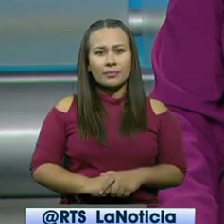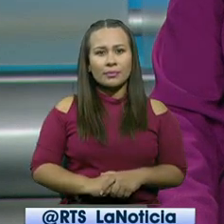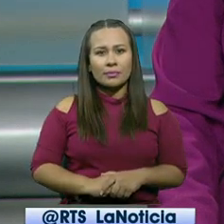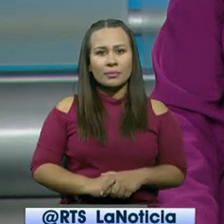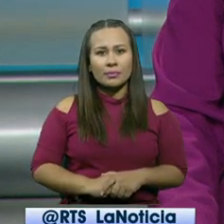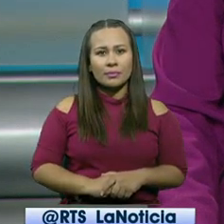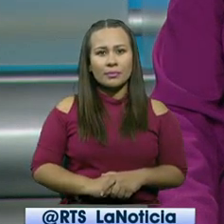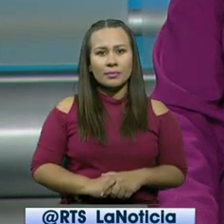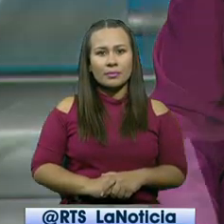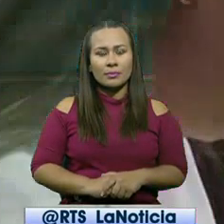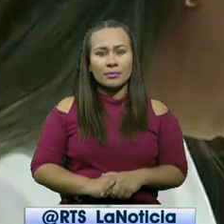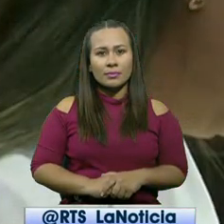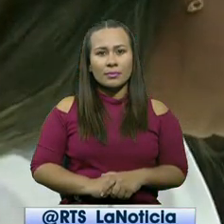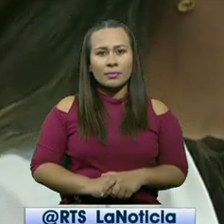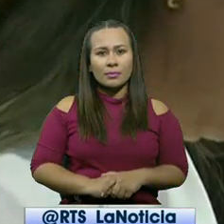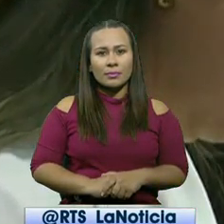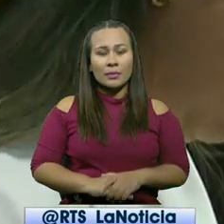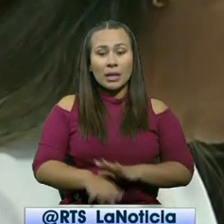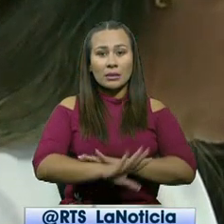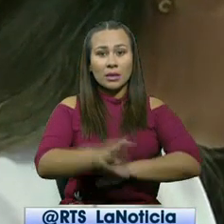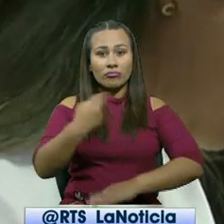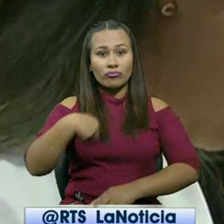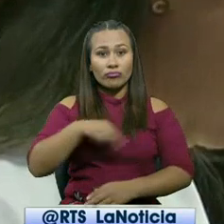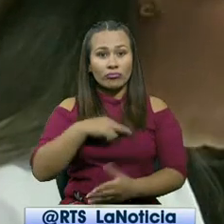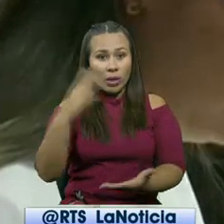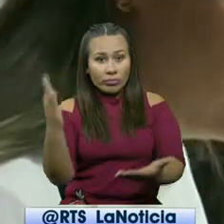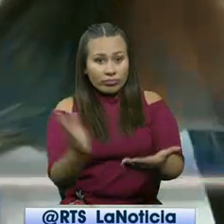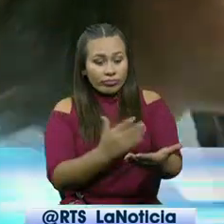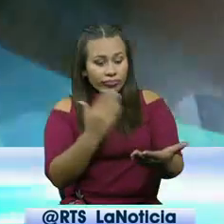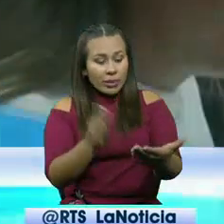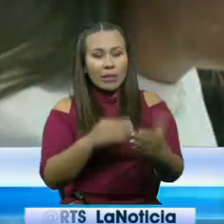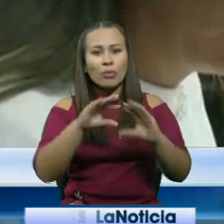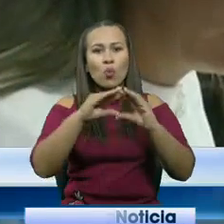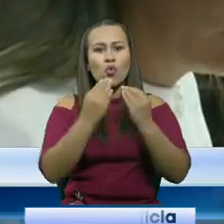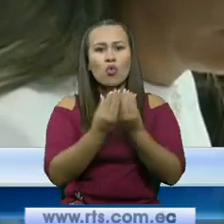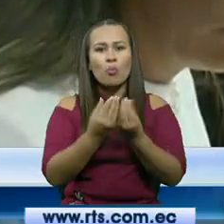Se niega en razón de que una vez revisada la documentación del movimiento